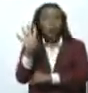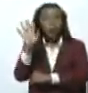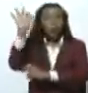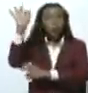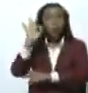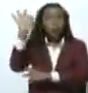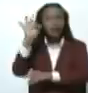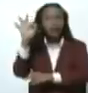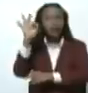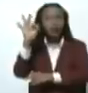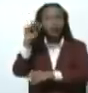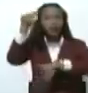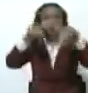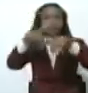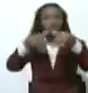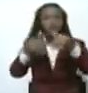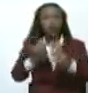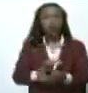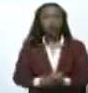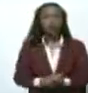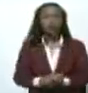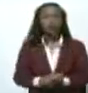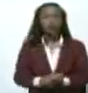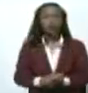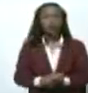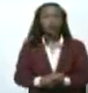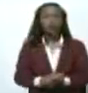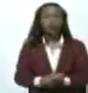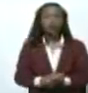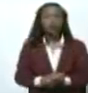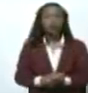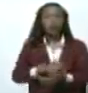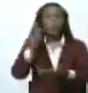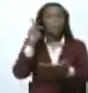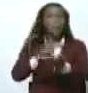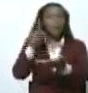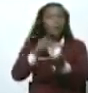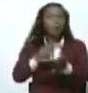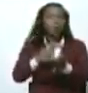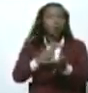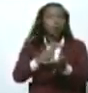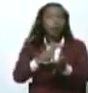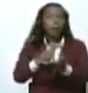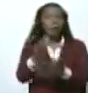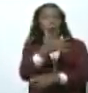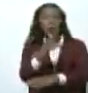15.54% de los votos y una participación del